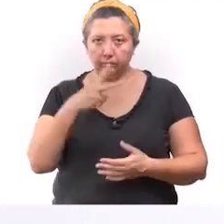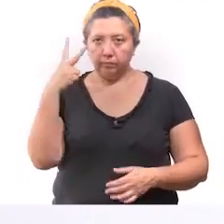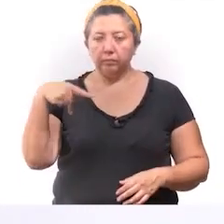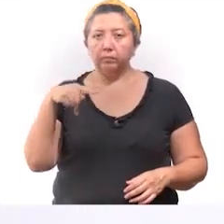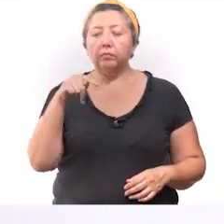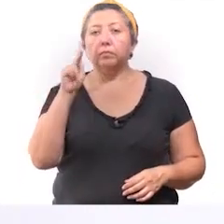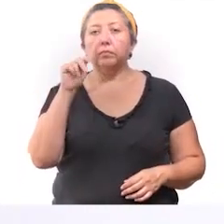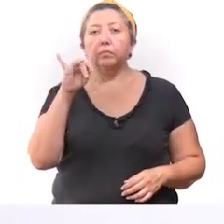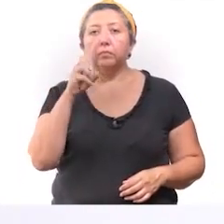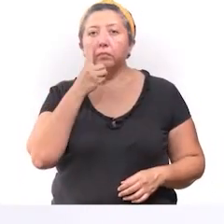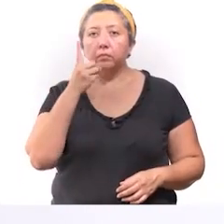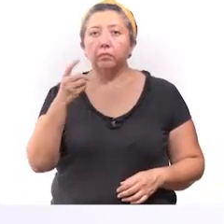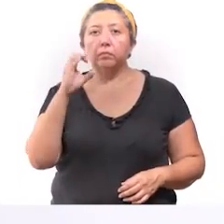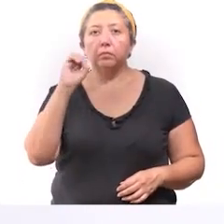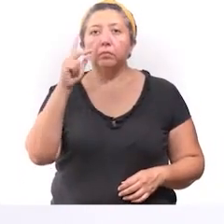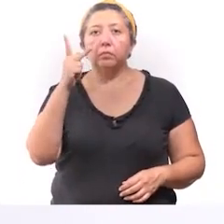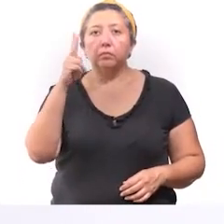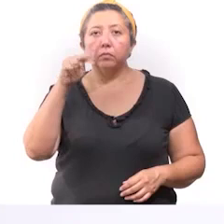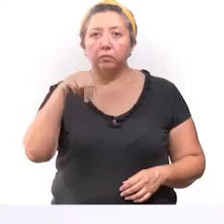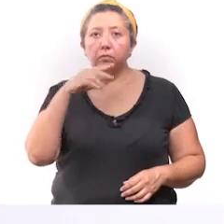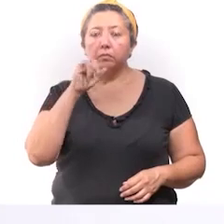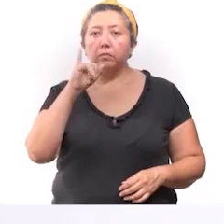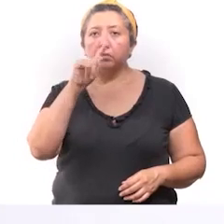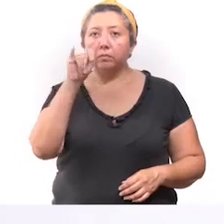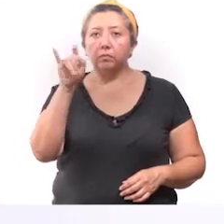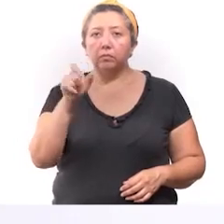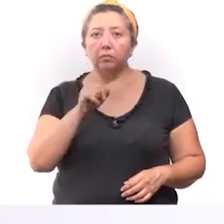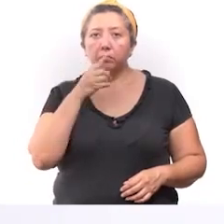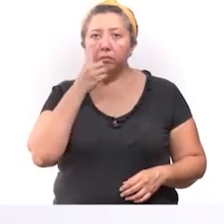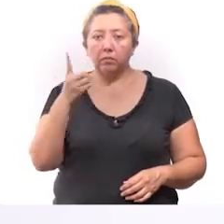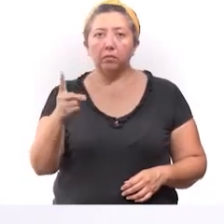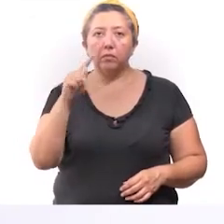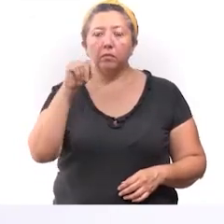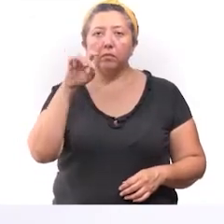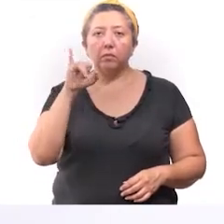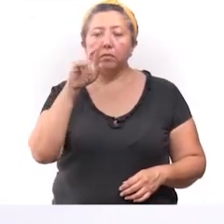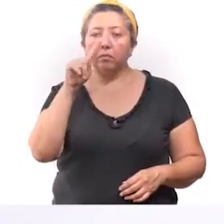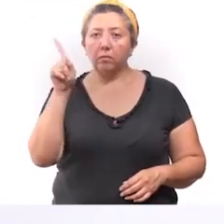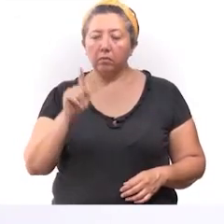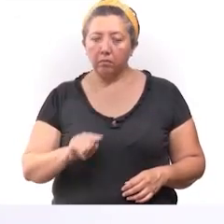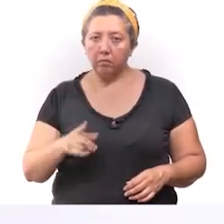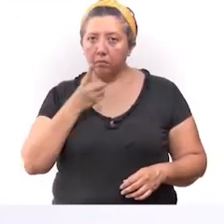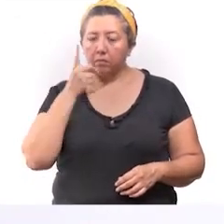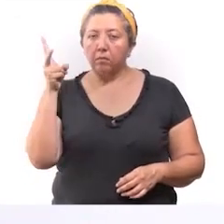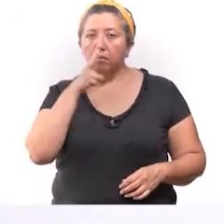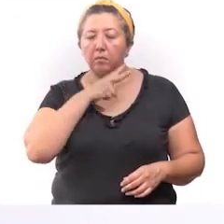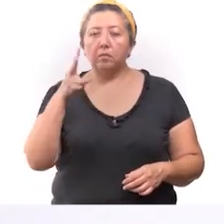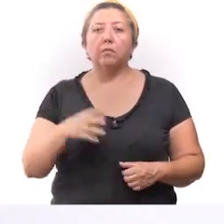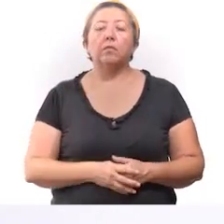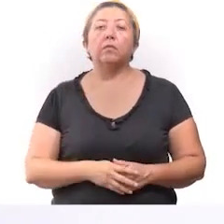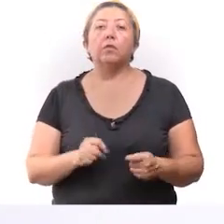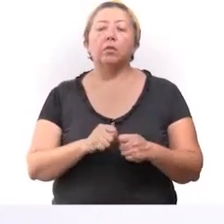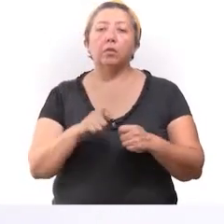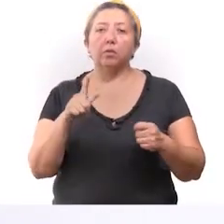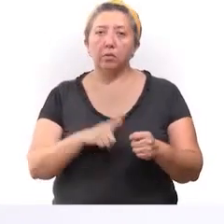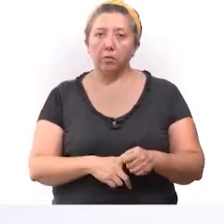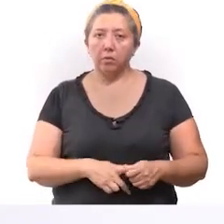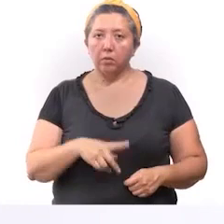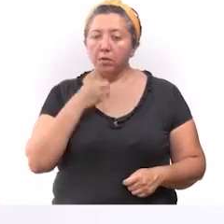en Canacín, 1 en Opichén, 1 en Tizimín, 1 en Tetis y 1 en Valladolid. En total